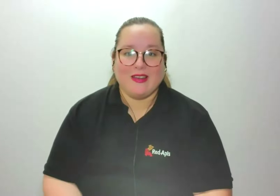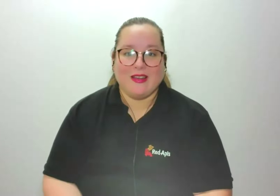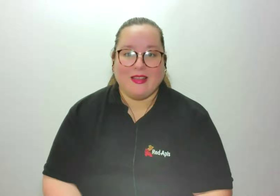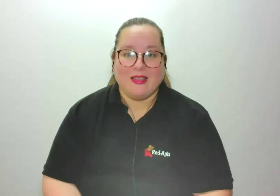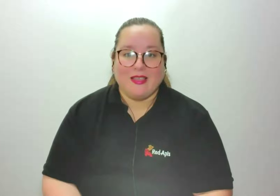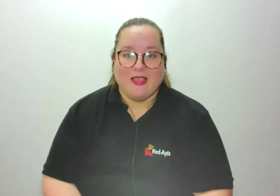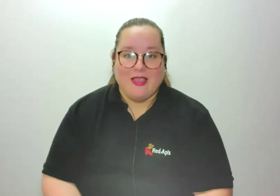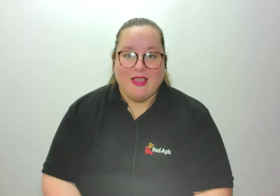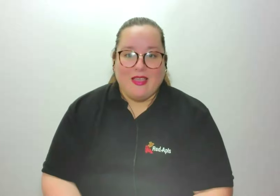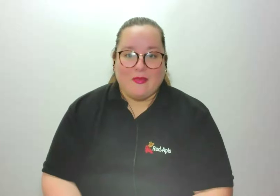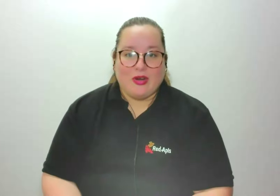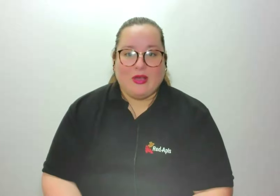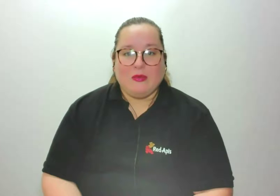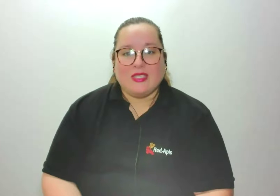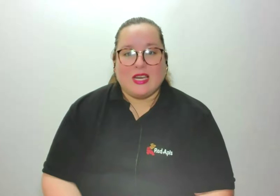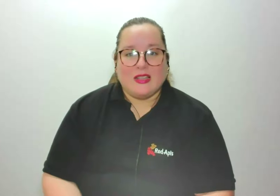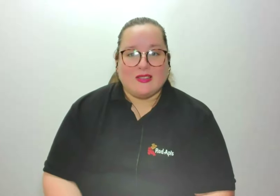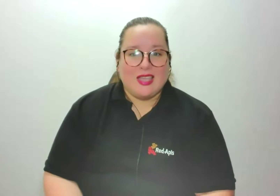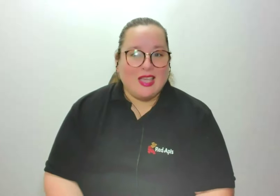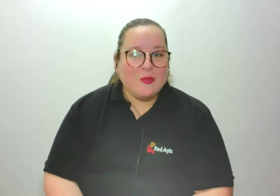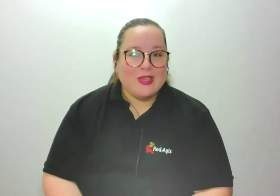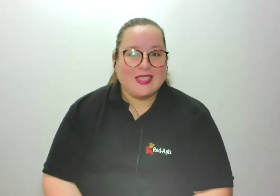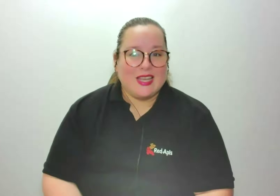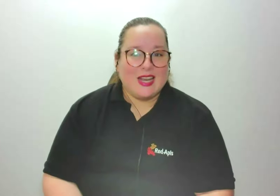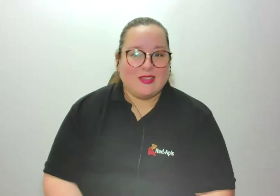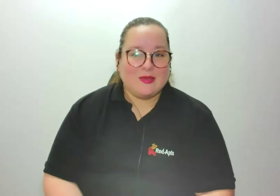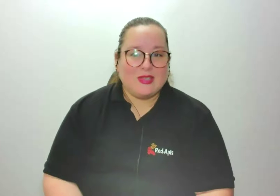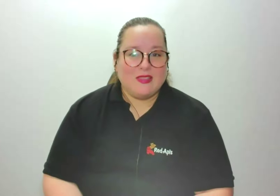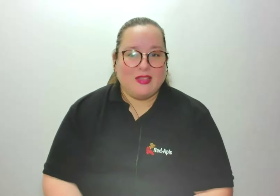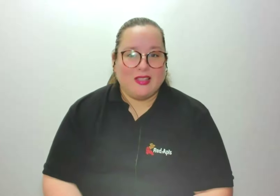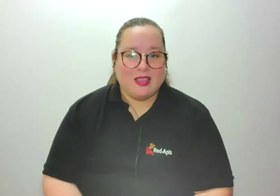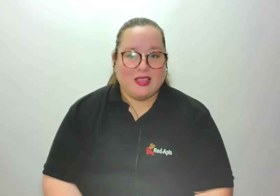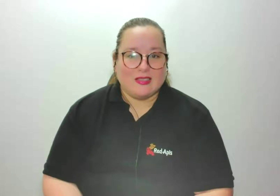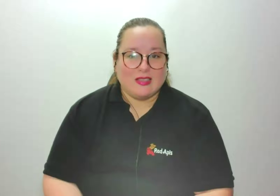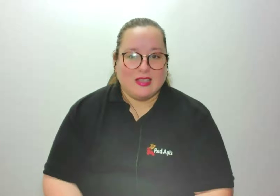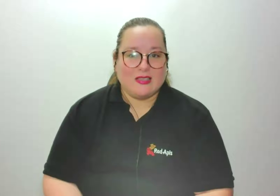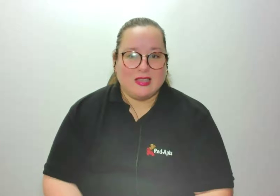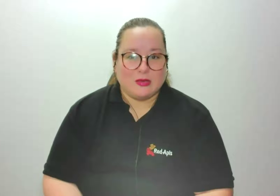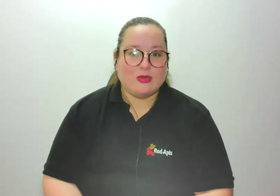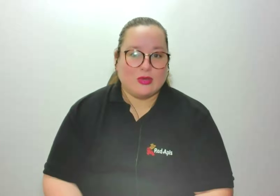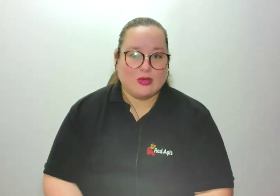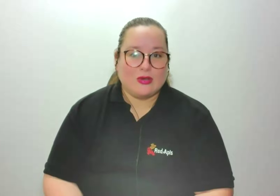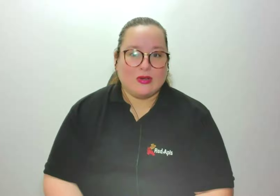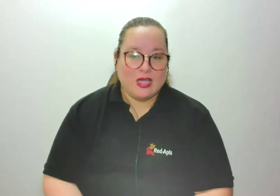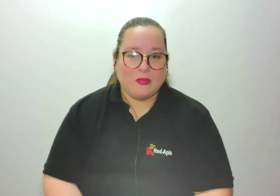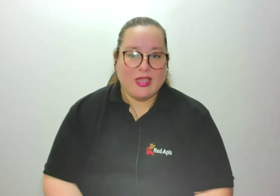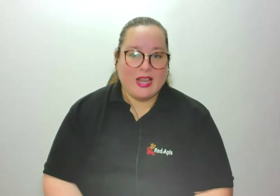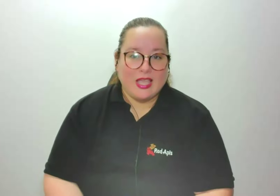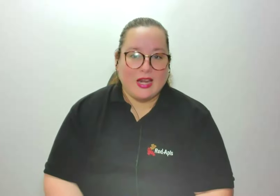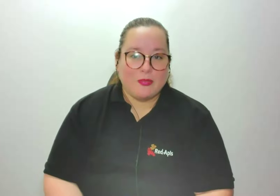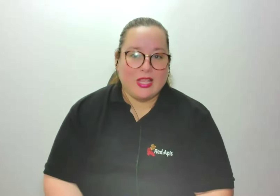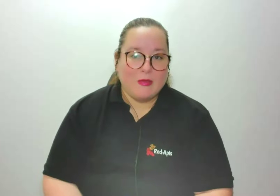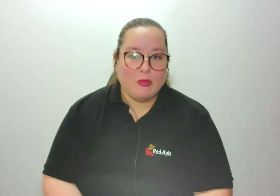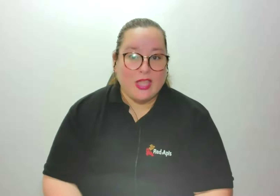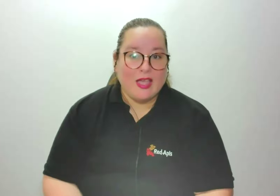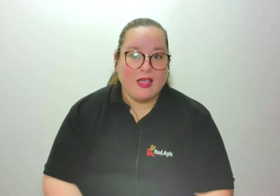pueden, porque escuchan, entonces es como que se generan dos situaciones diferentes. Es cierto, un sordo puede